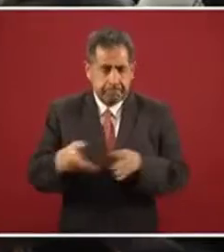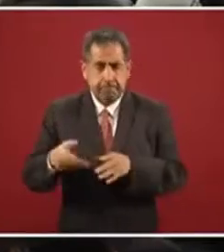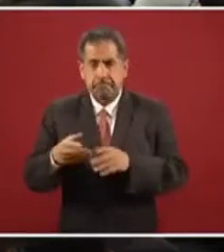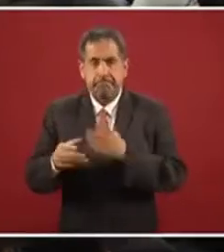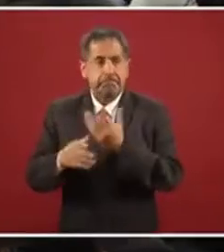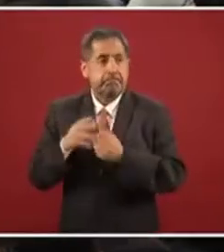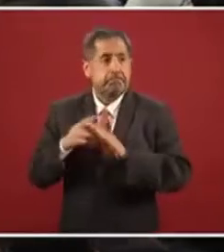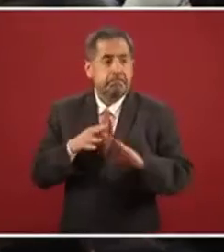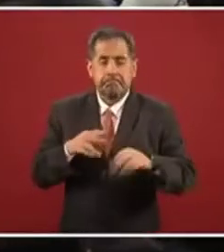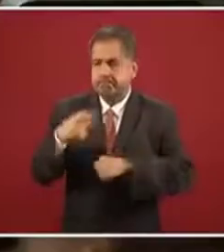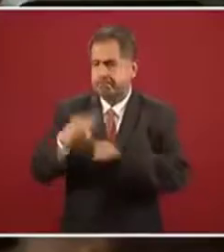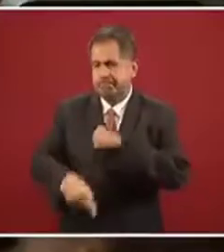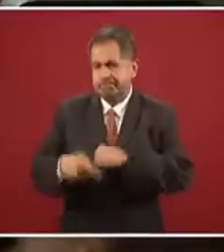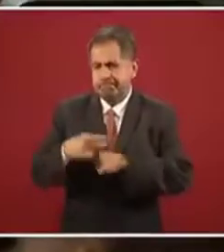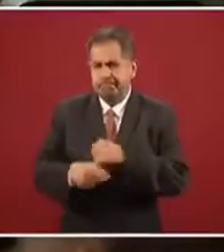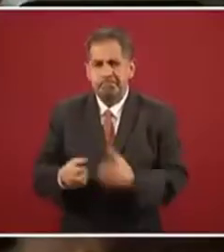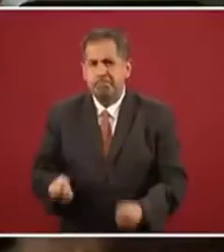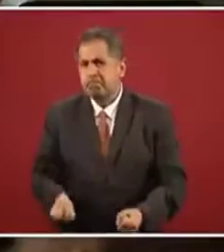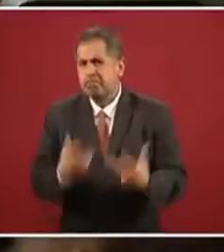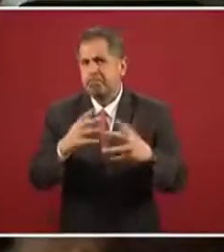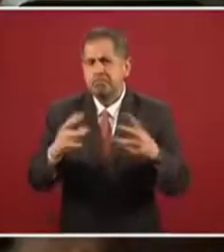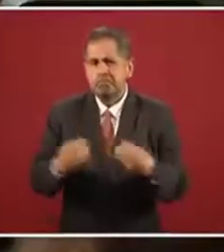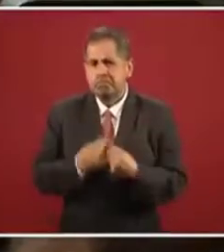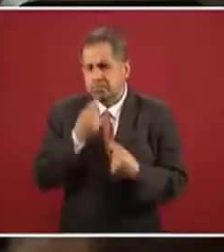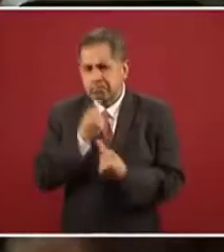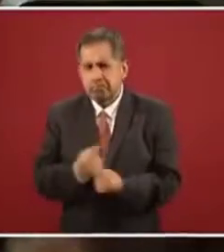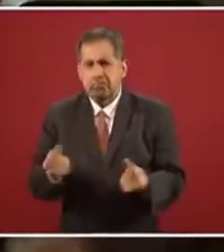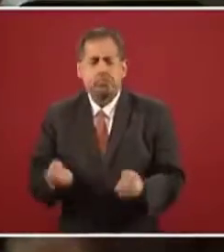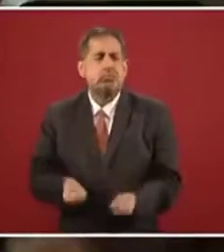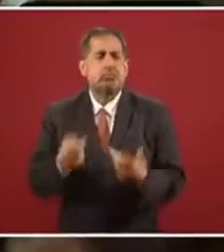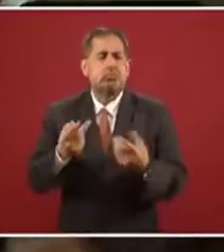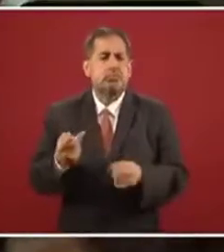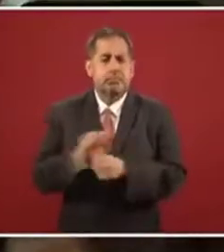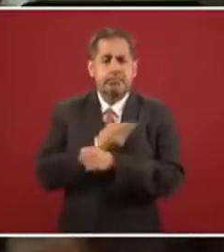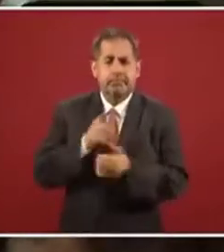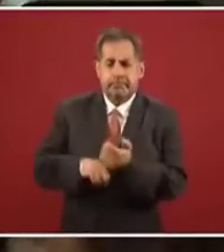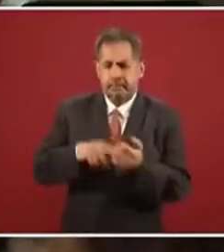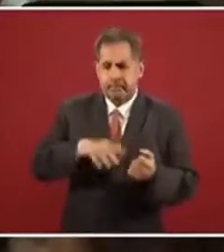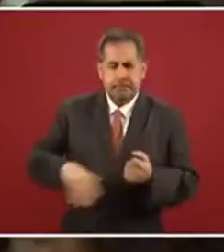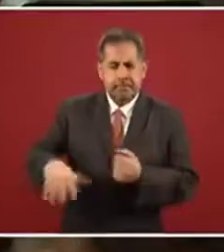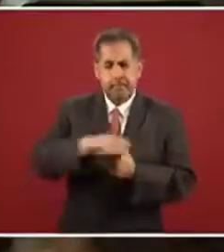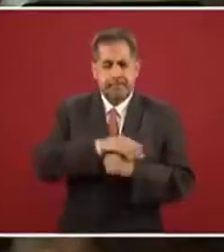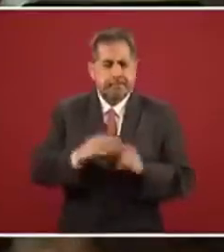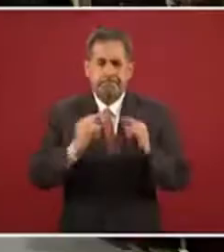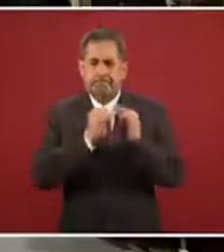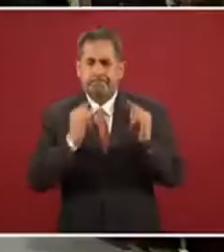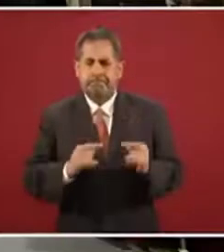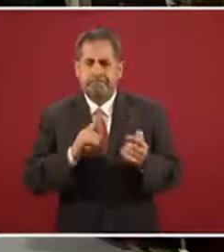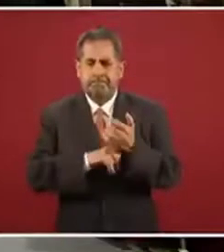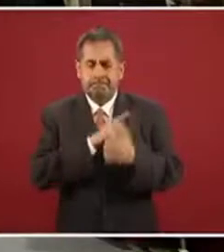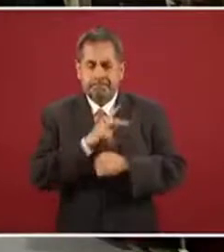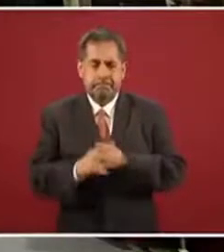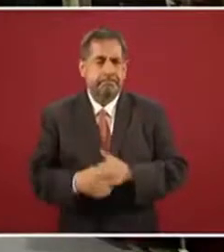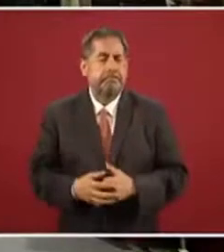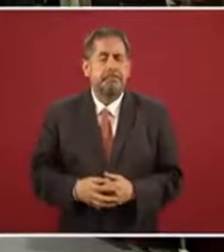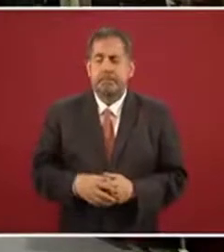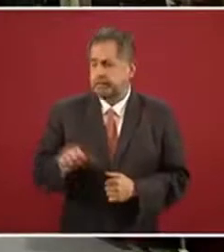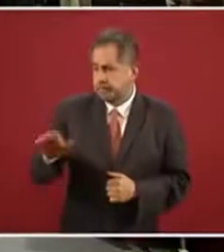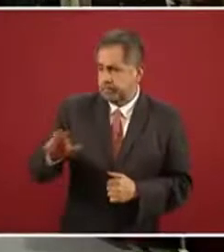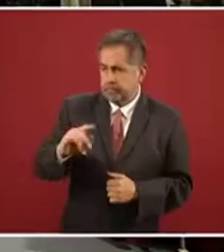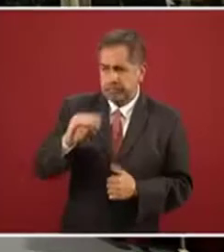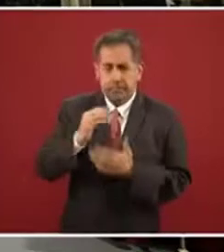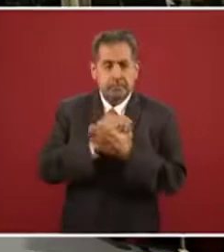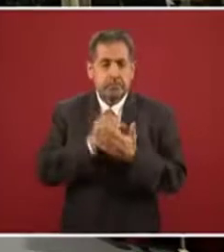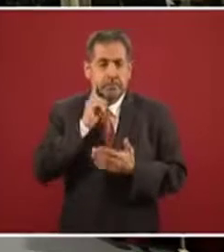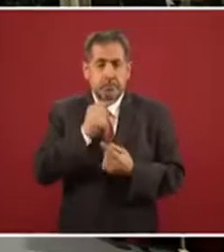los niños. ¿Cuántos niños hay y cuál es su situación en los albergues del país? Gracias. Hay una reducción de